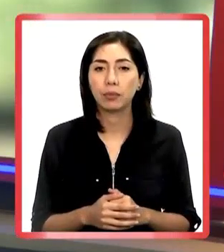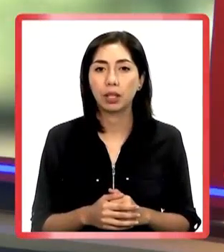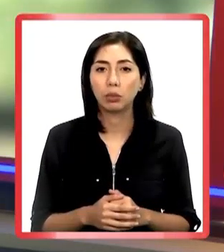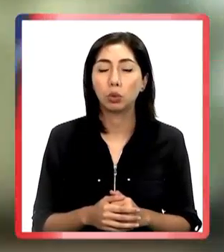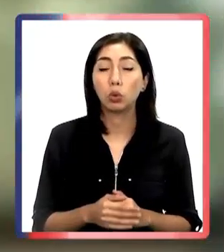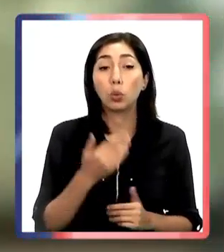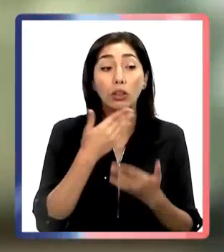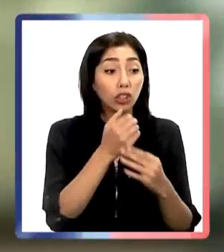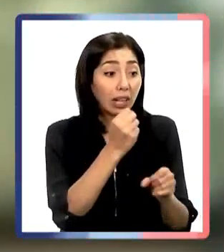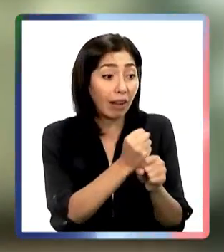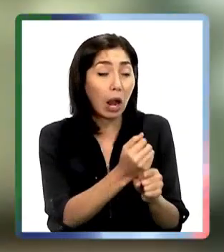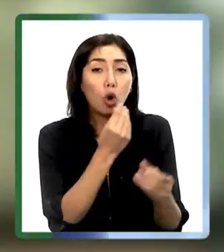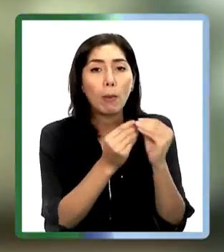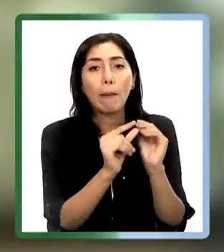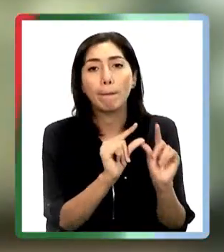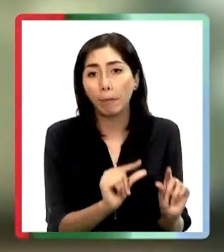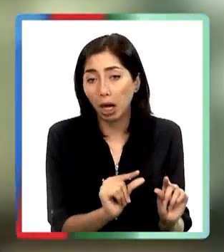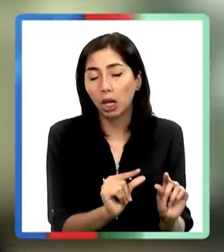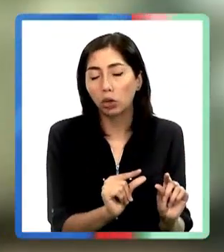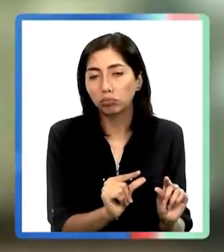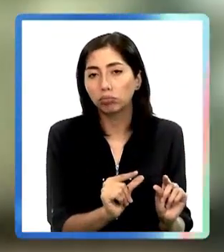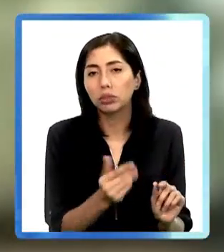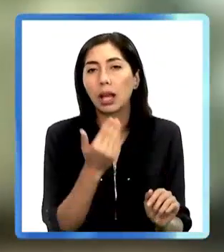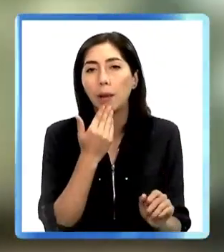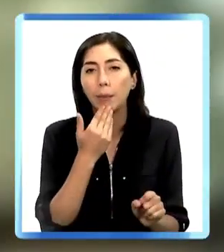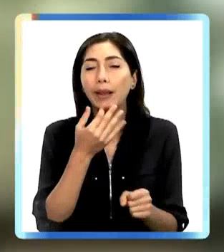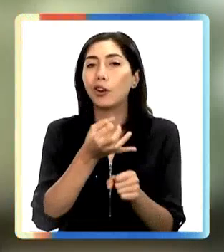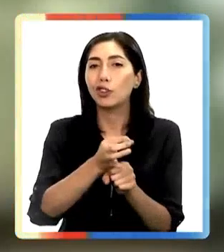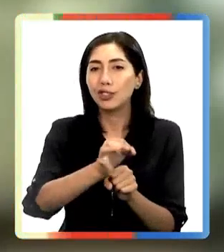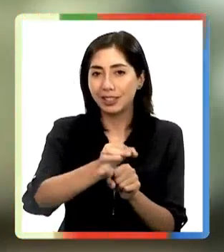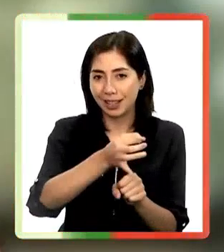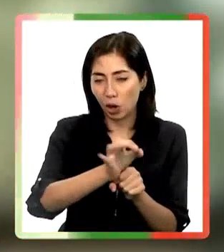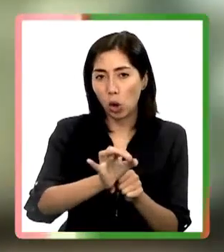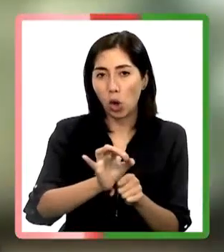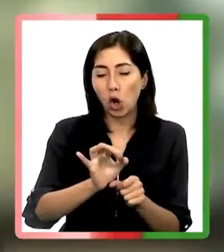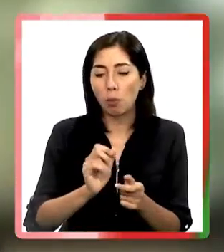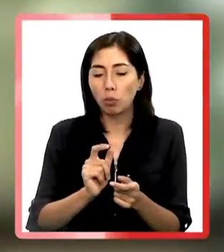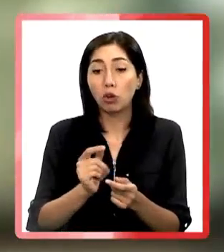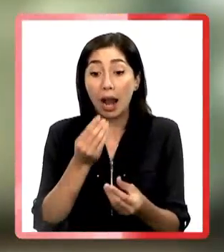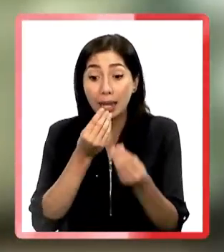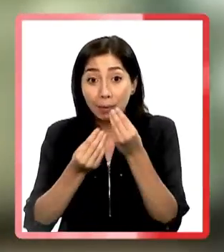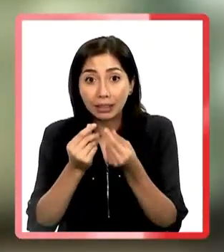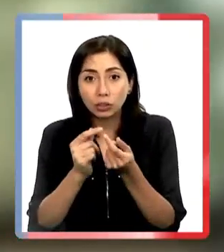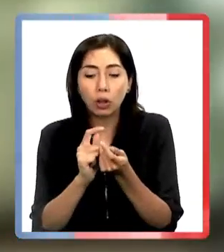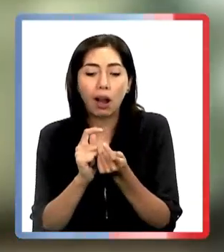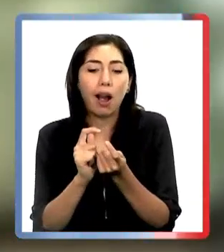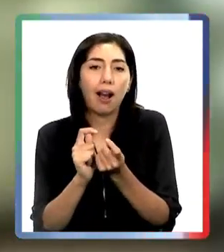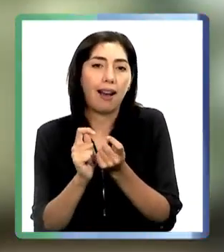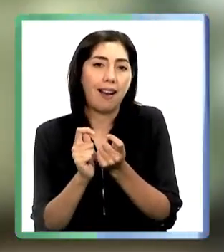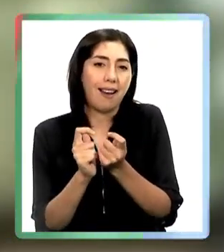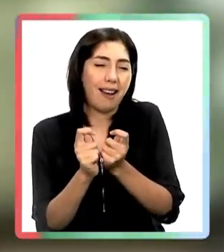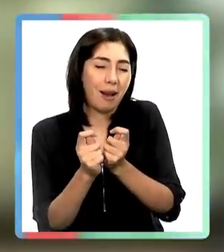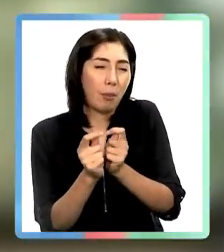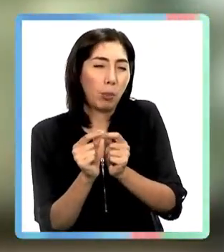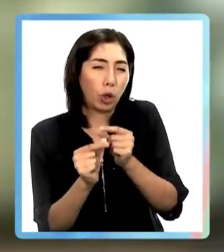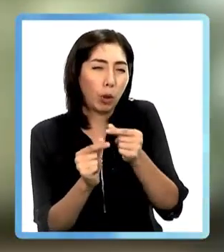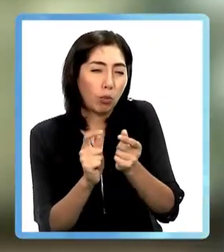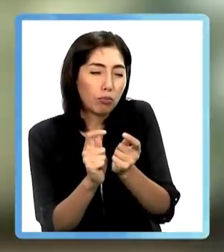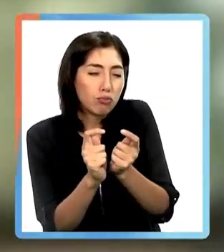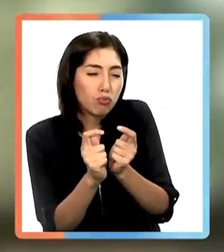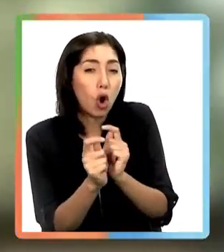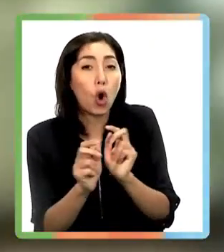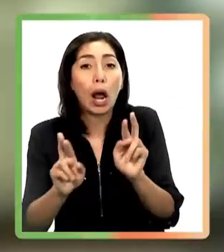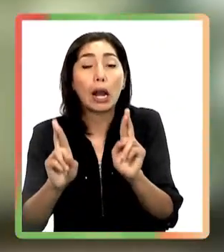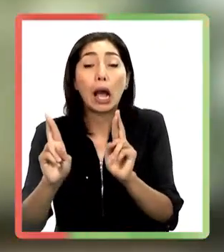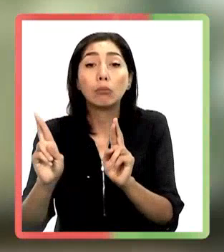durante el periodo que uno está trabajando. Entonces, también es recomendable ir adaptando progresivamente nuestra dieta. Ojalá